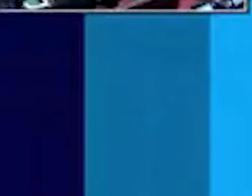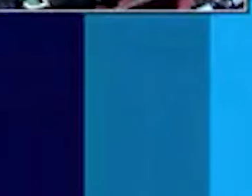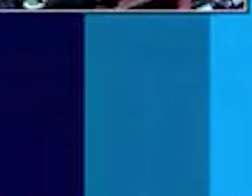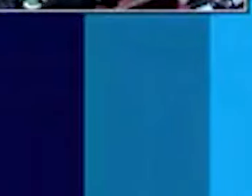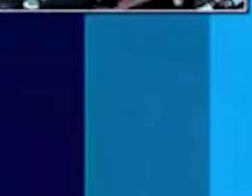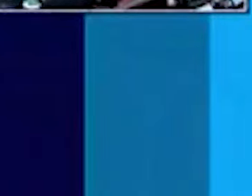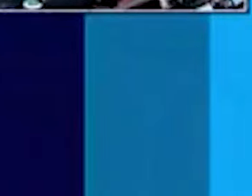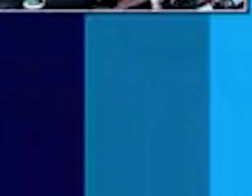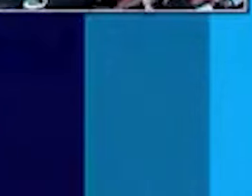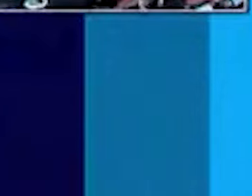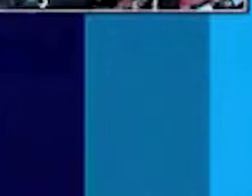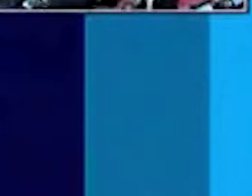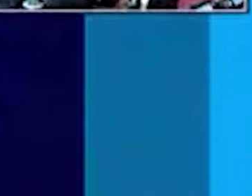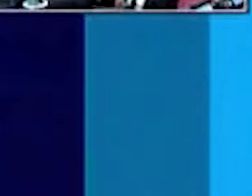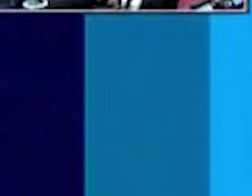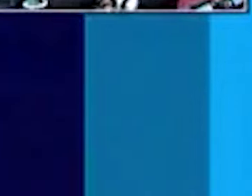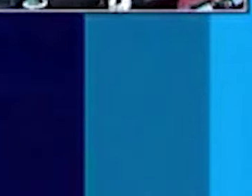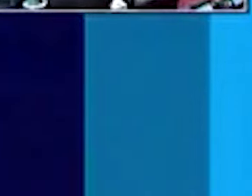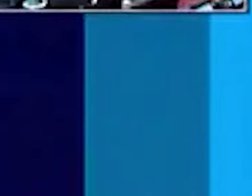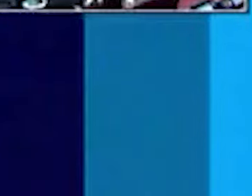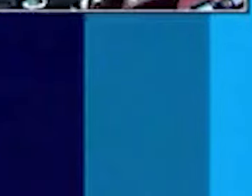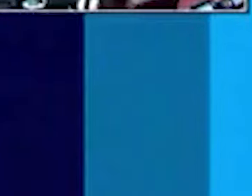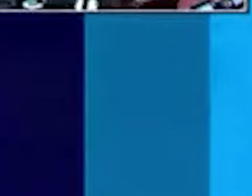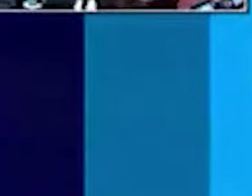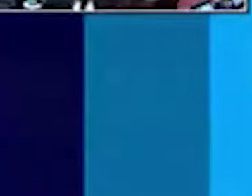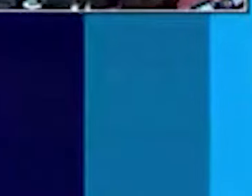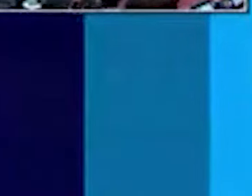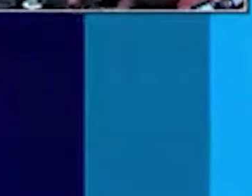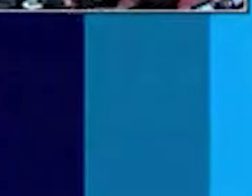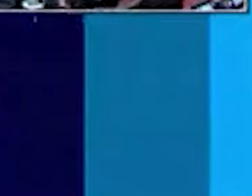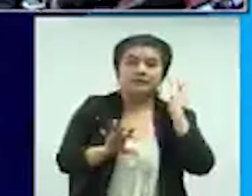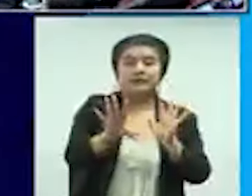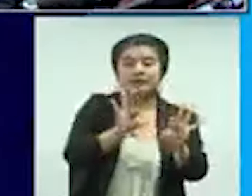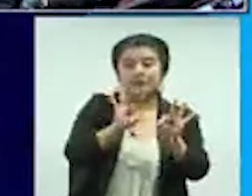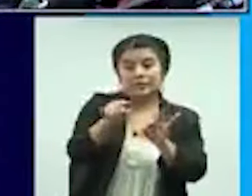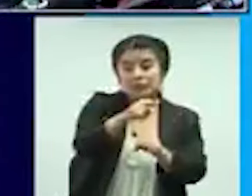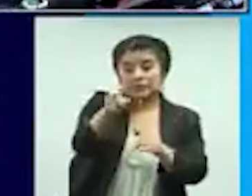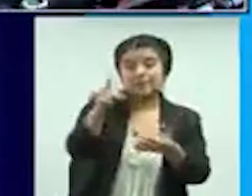Se les hace nuevamente la invitación, señores diputados, a marcarse para